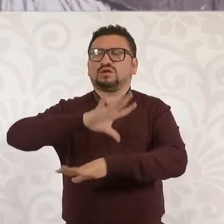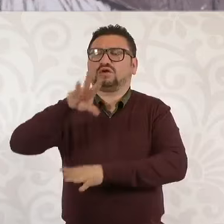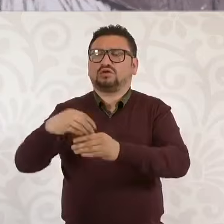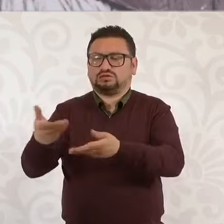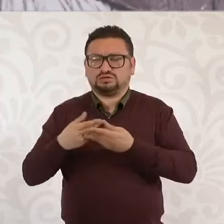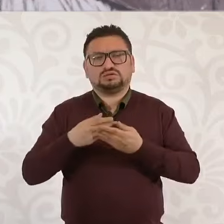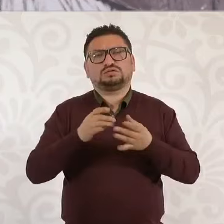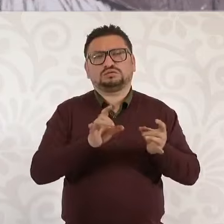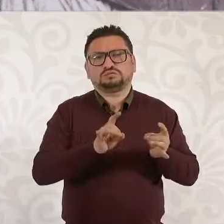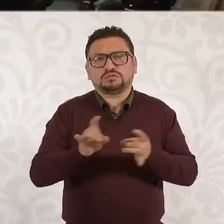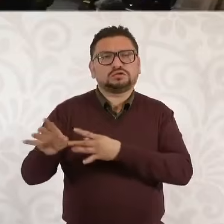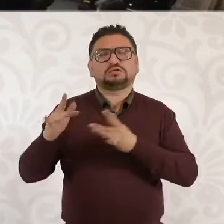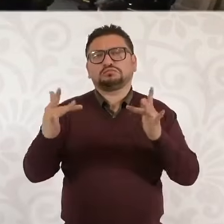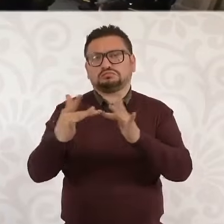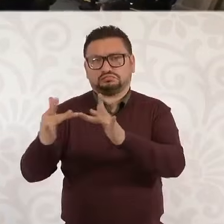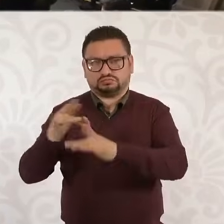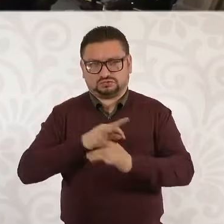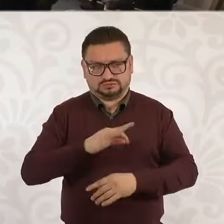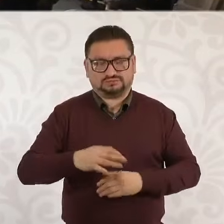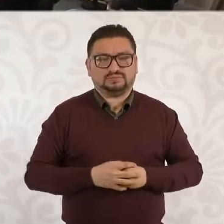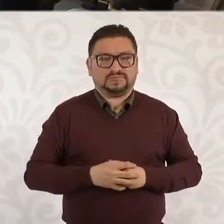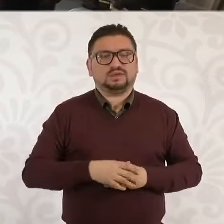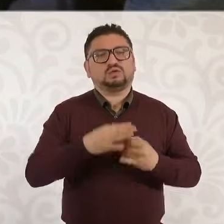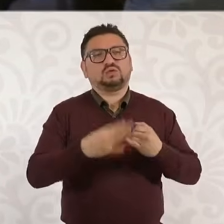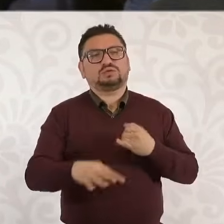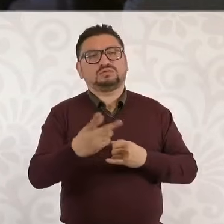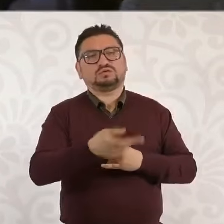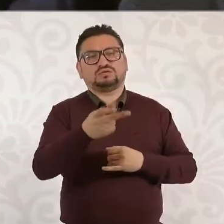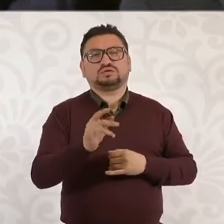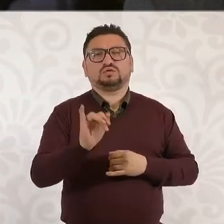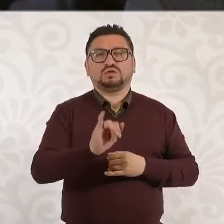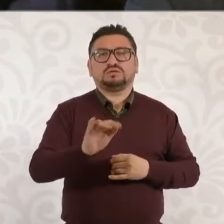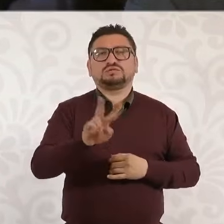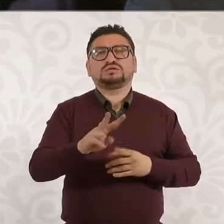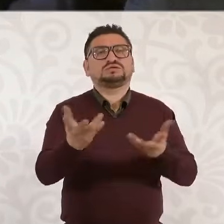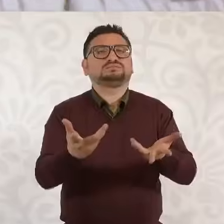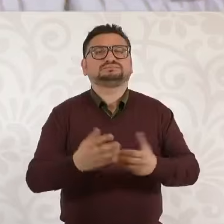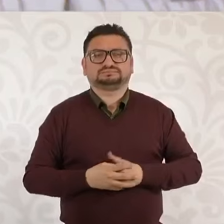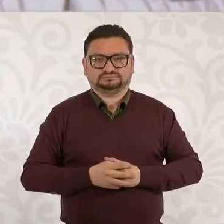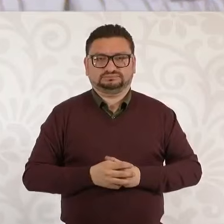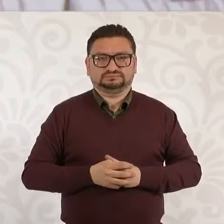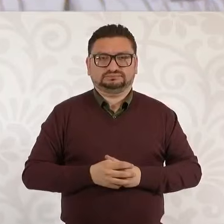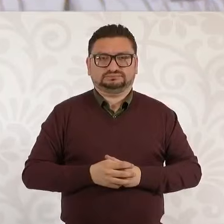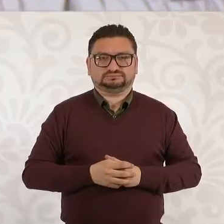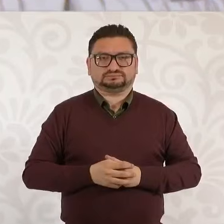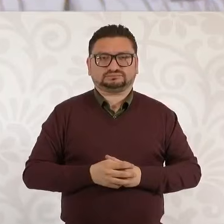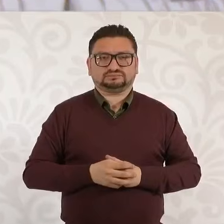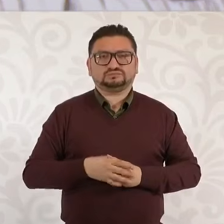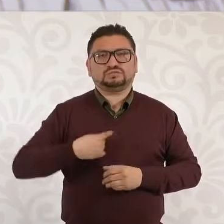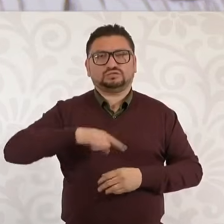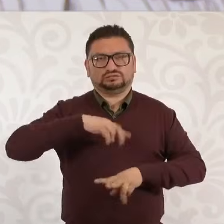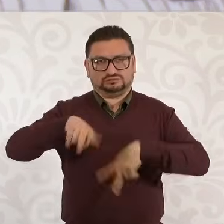y que estén en contacto con ellos. Okay. Y por último, ¿su agenda para este jueves o viernes, Presidenta? Sí, en principio vamos